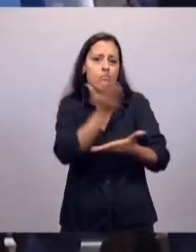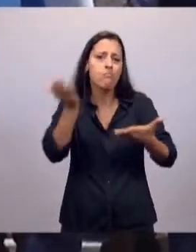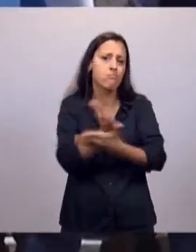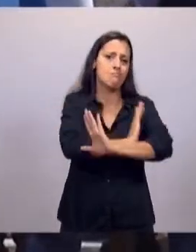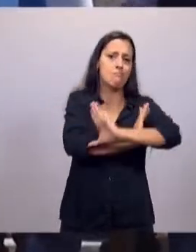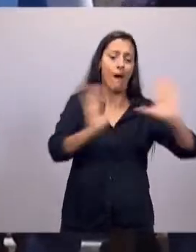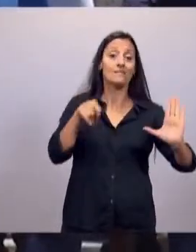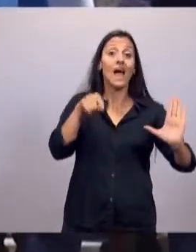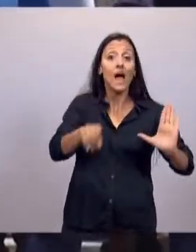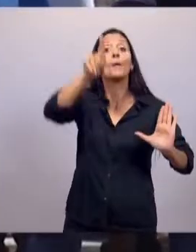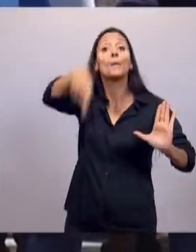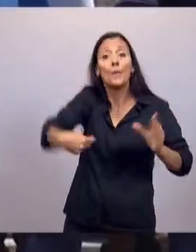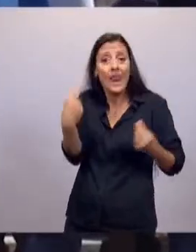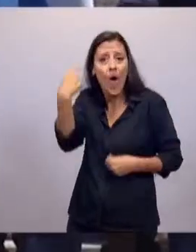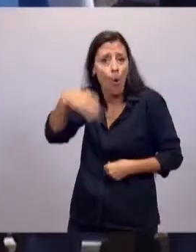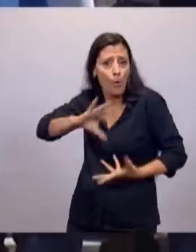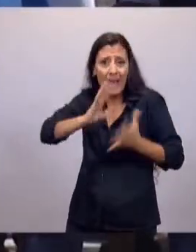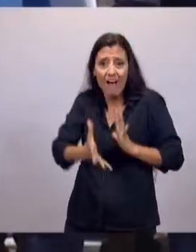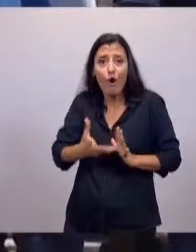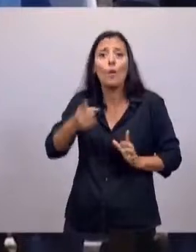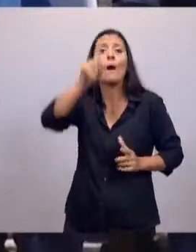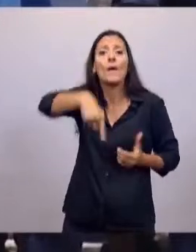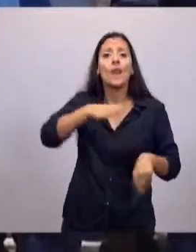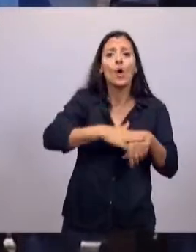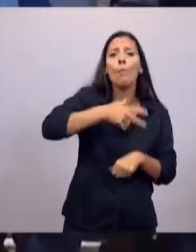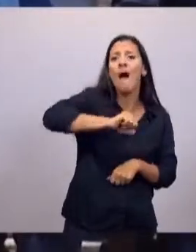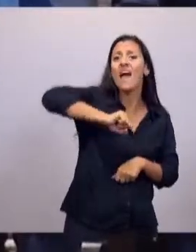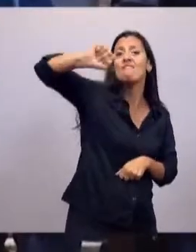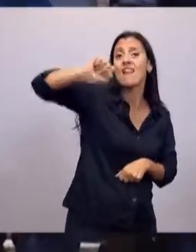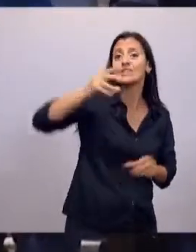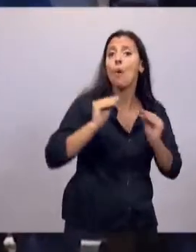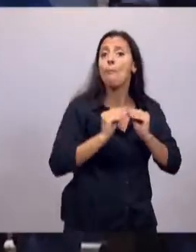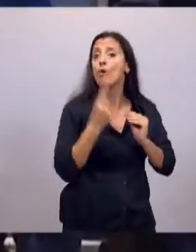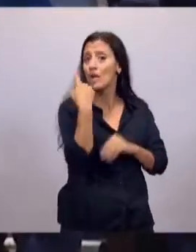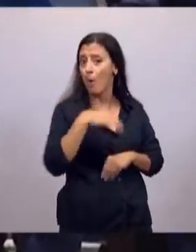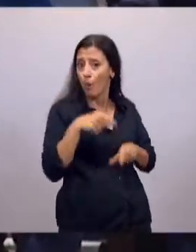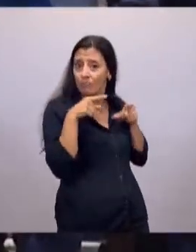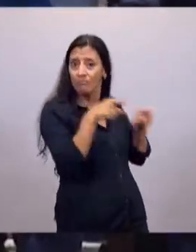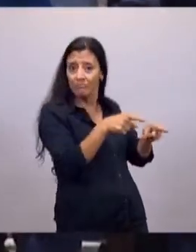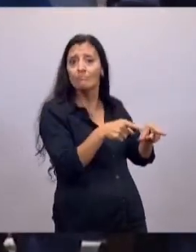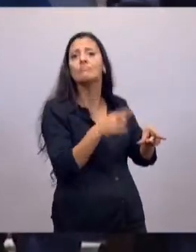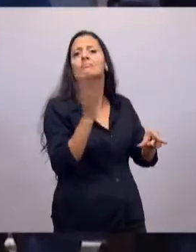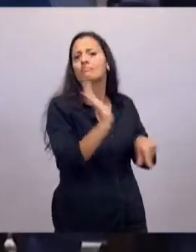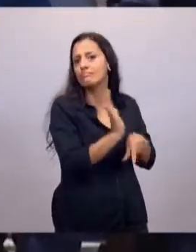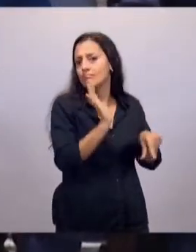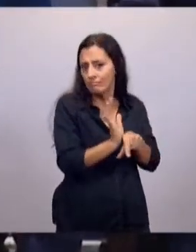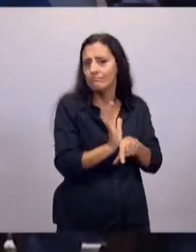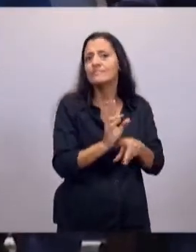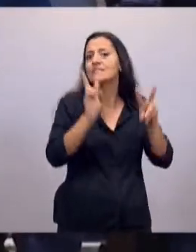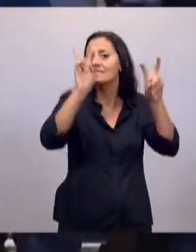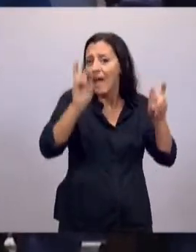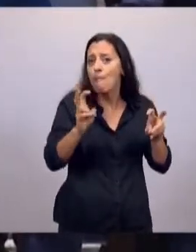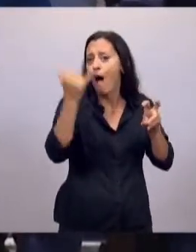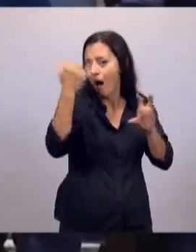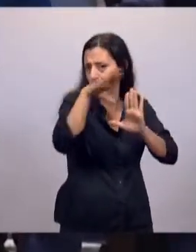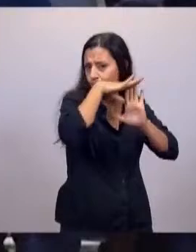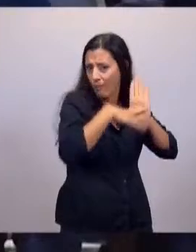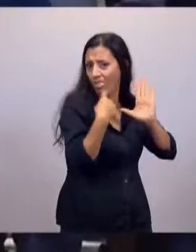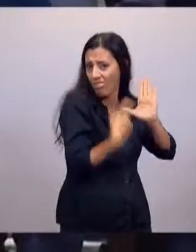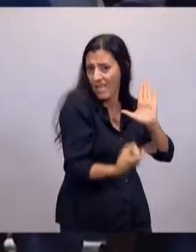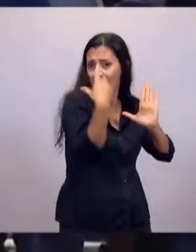ello a la única causa de la inflación empíricamente cierta y válida en términos teóricos.